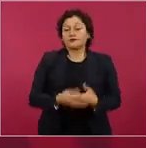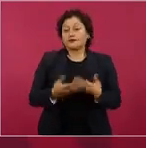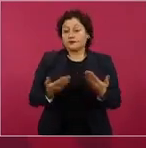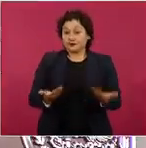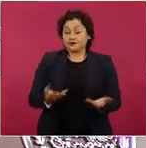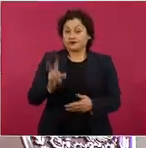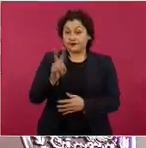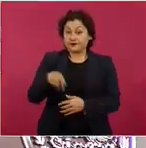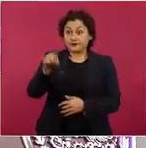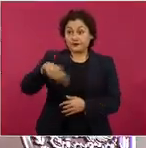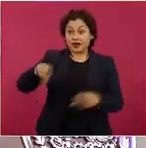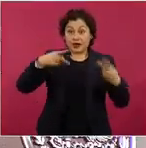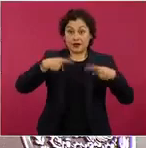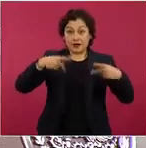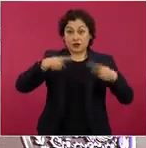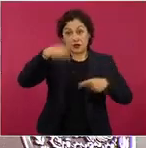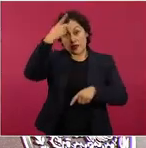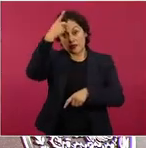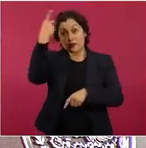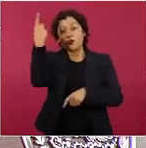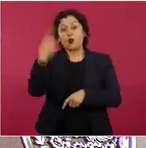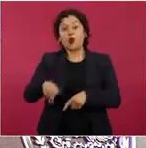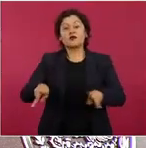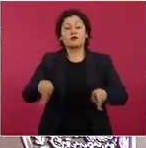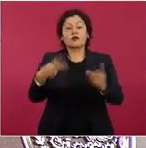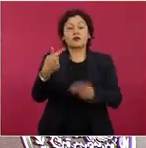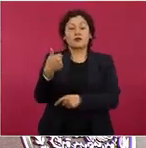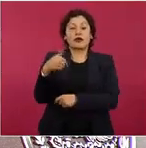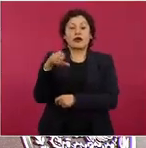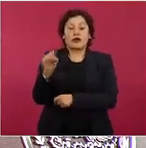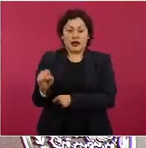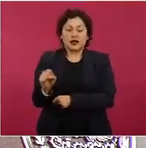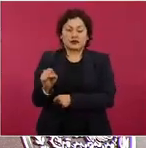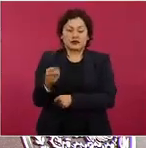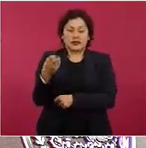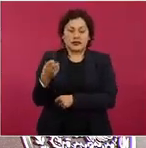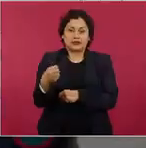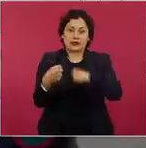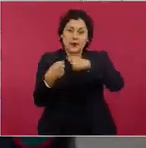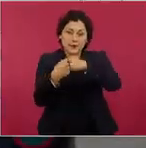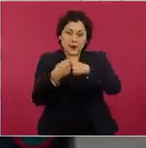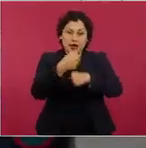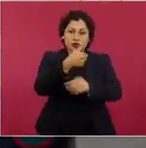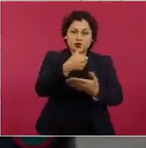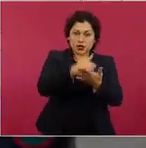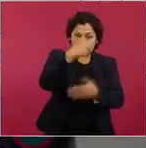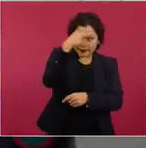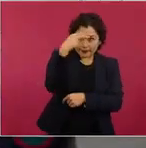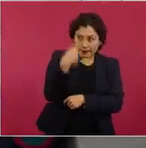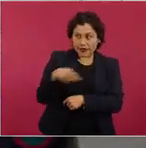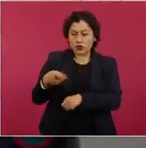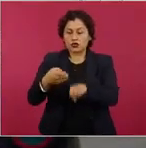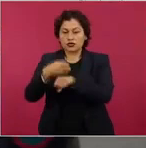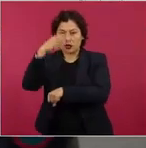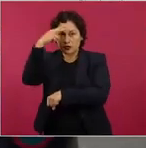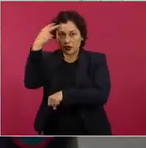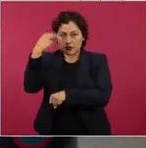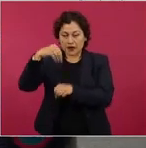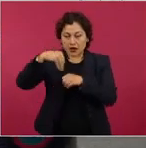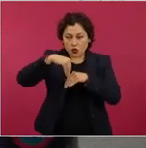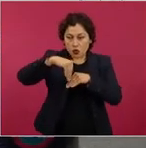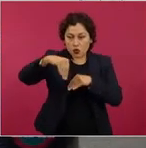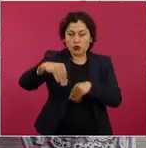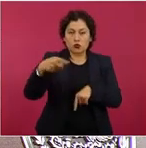los gaseros en la zona conurbada entre la Ciudad de México y el Estado de México, les gusta portarse